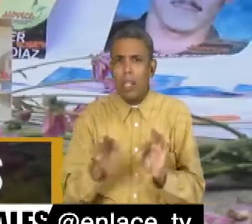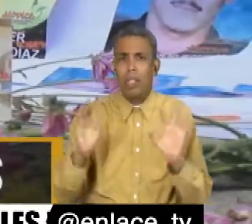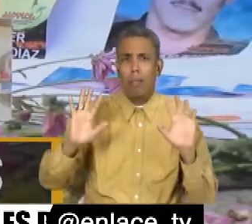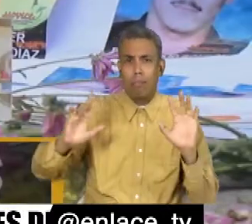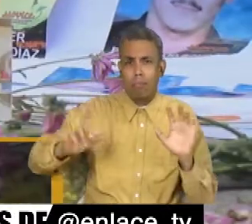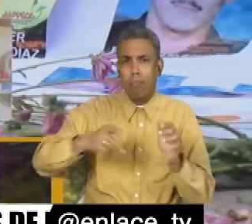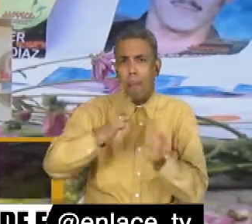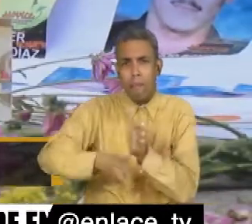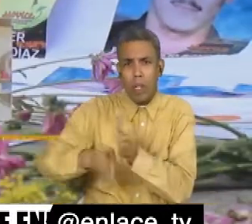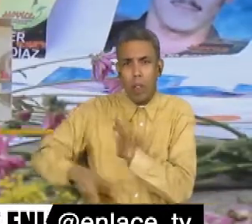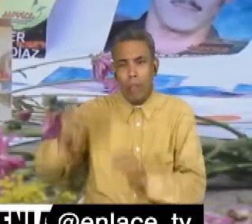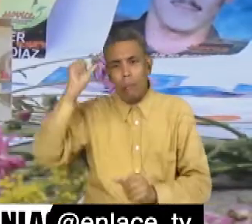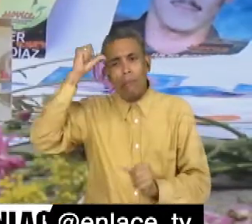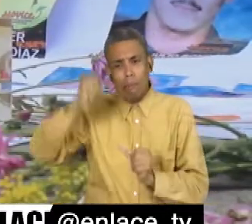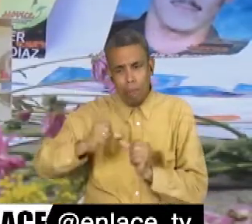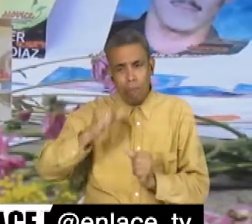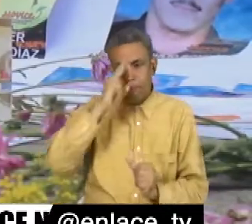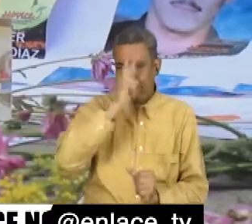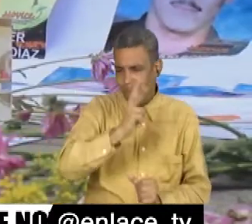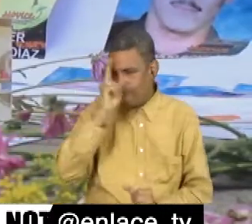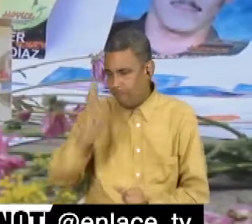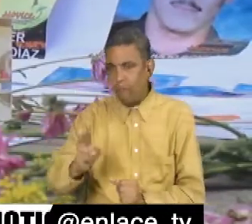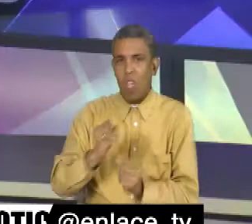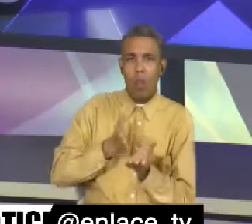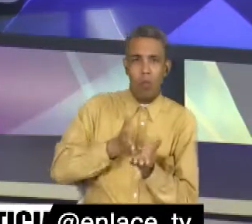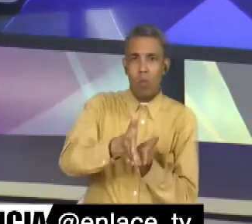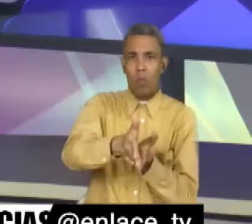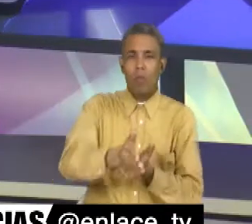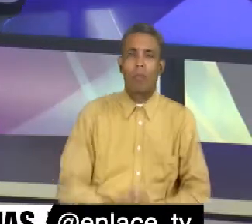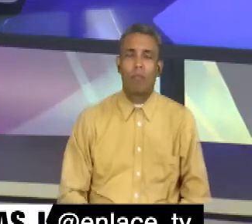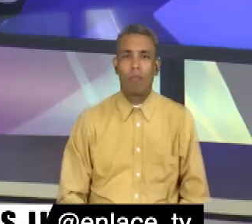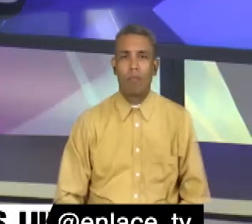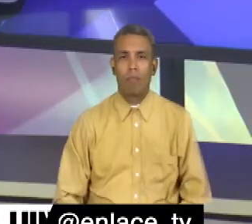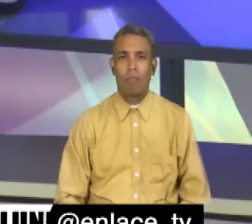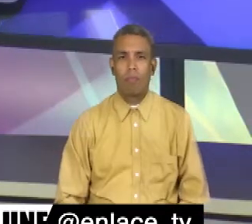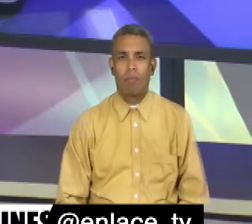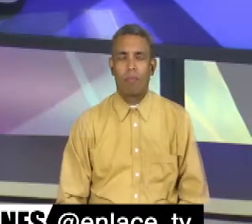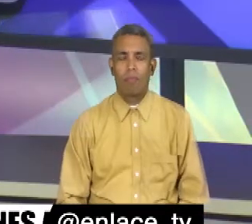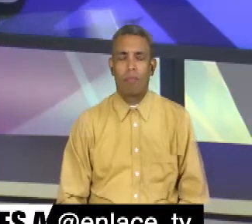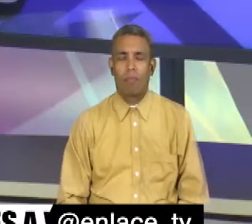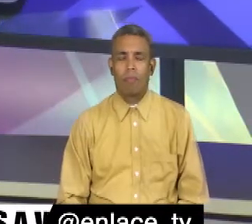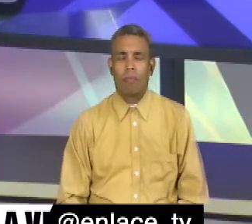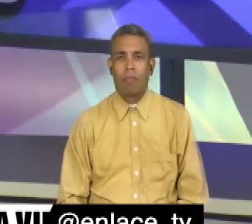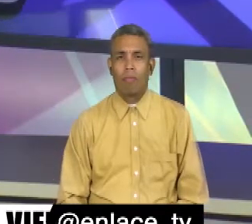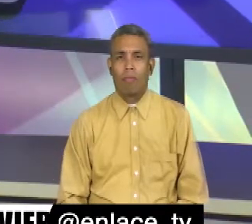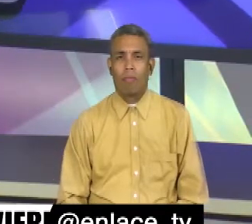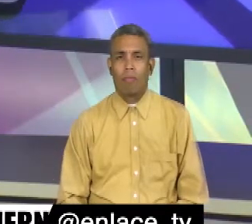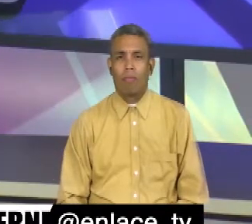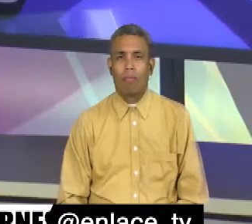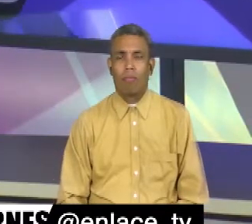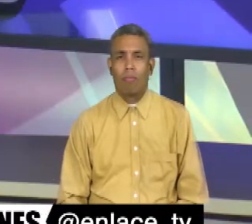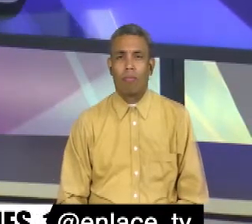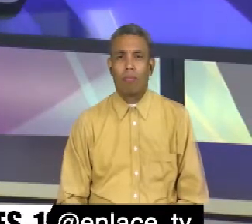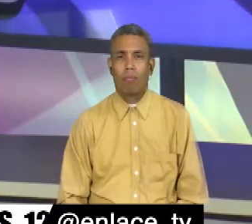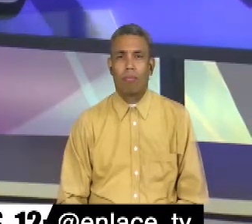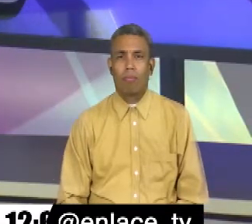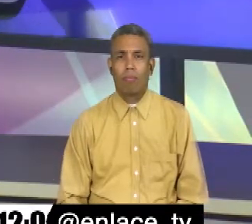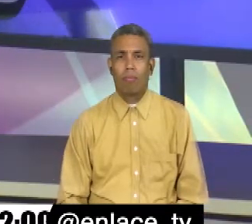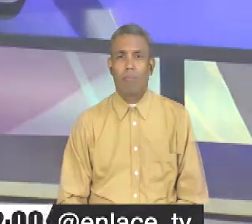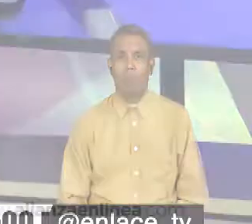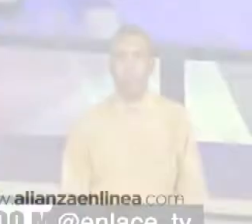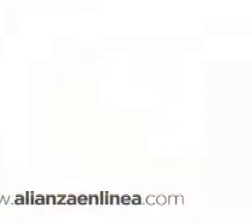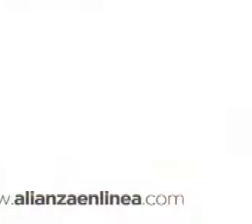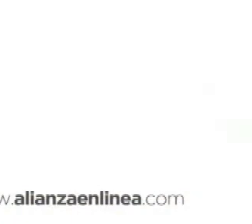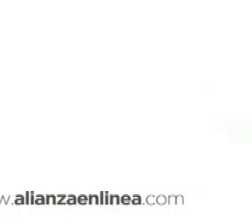y desplazamiento forzado de la ciudad y región. Porque creen en Barranca Bermeja, Alianza Inmobiliaria, líder